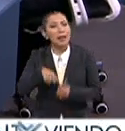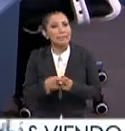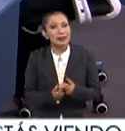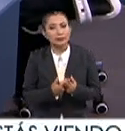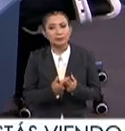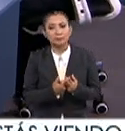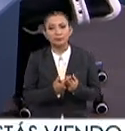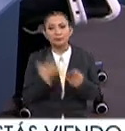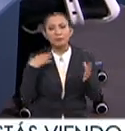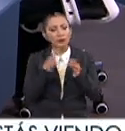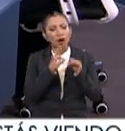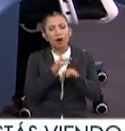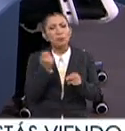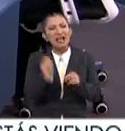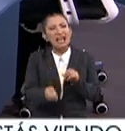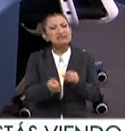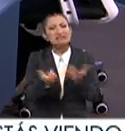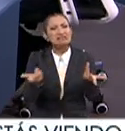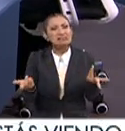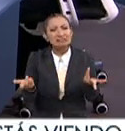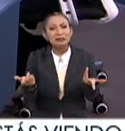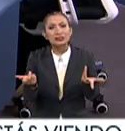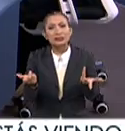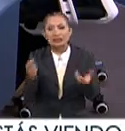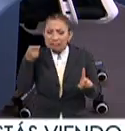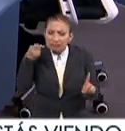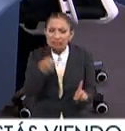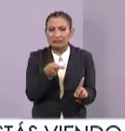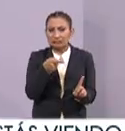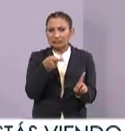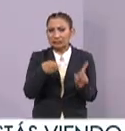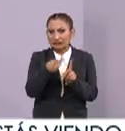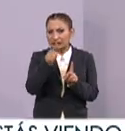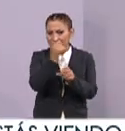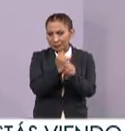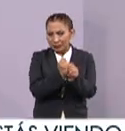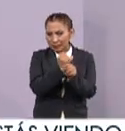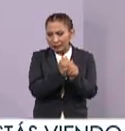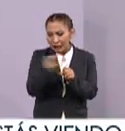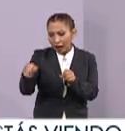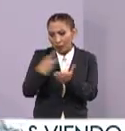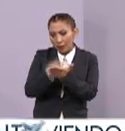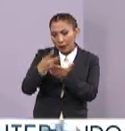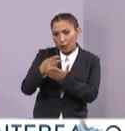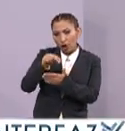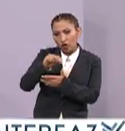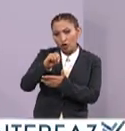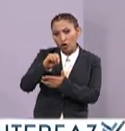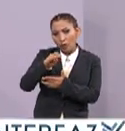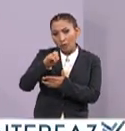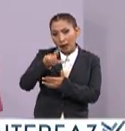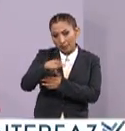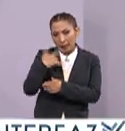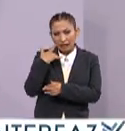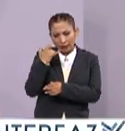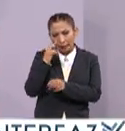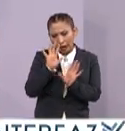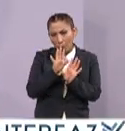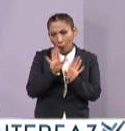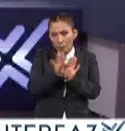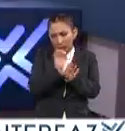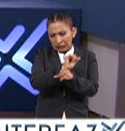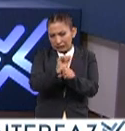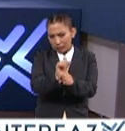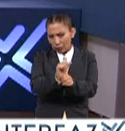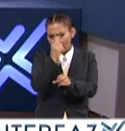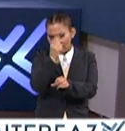iniciar, explíquenos un poco de qué se trata específicamente esta investigación que está galardonando el Nobel. Voy a intentar hacerlo lo más